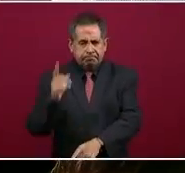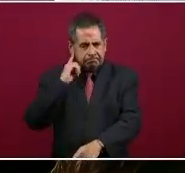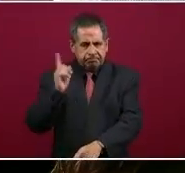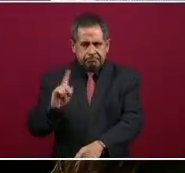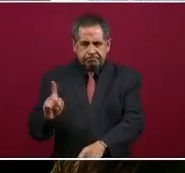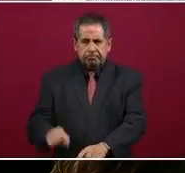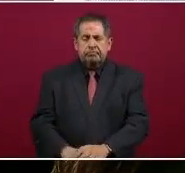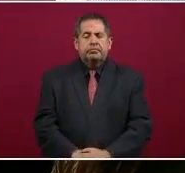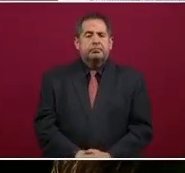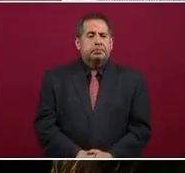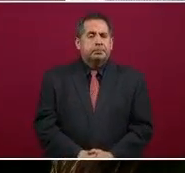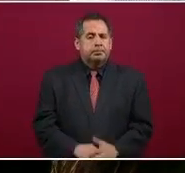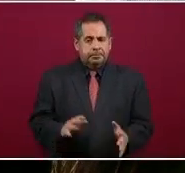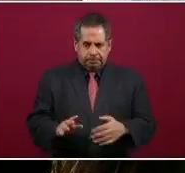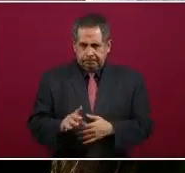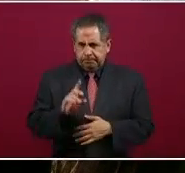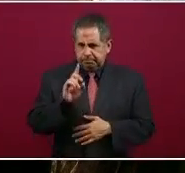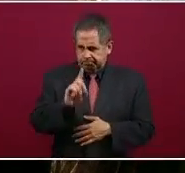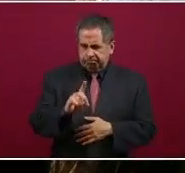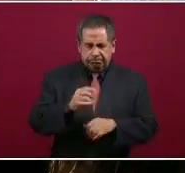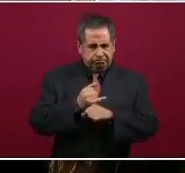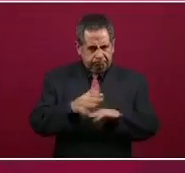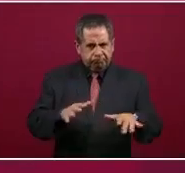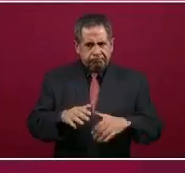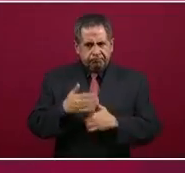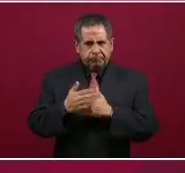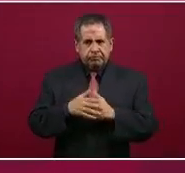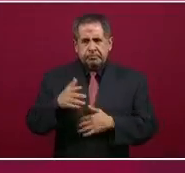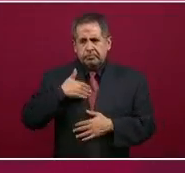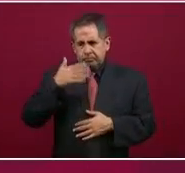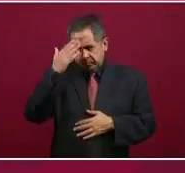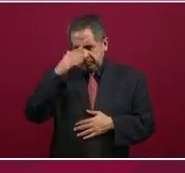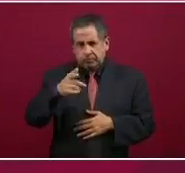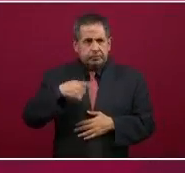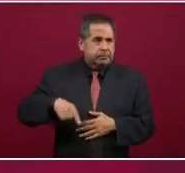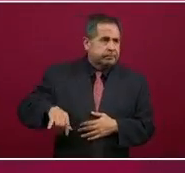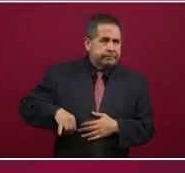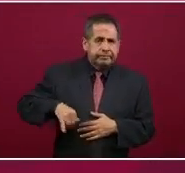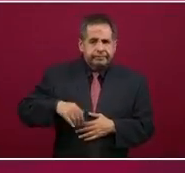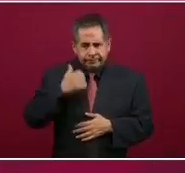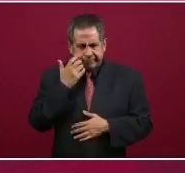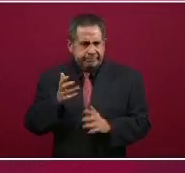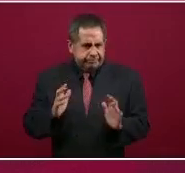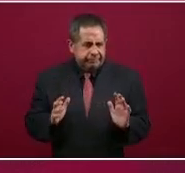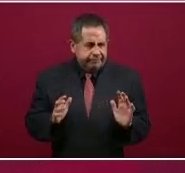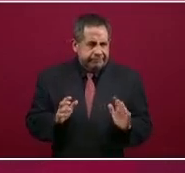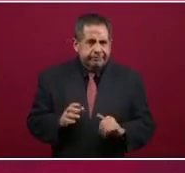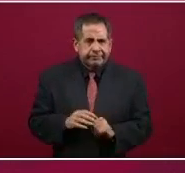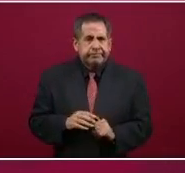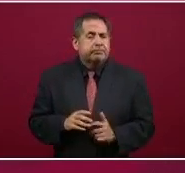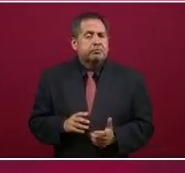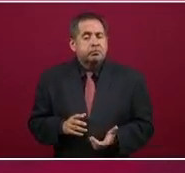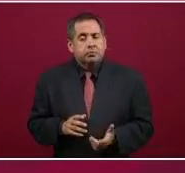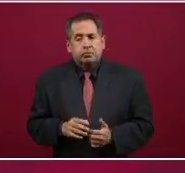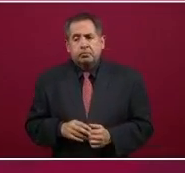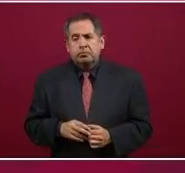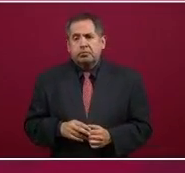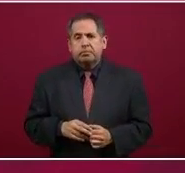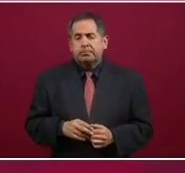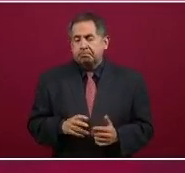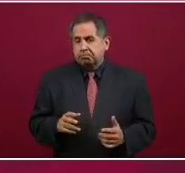domingo ya los El trabajos? domingo informamos. Yo sé que hay mucho interés en que